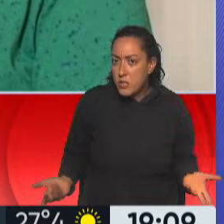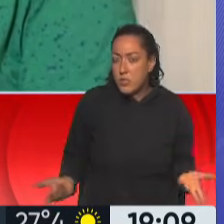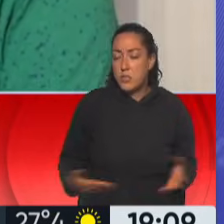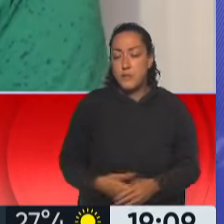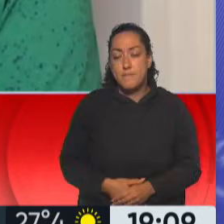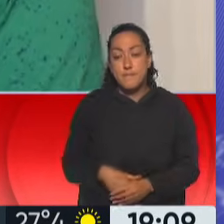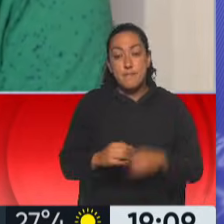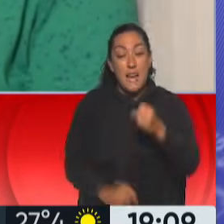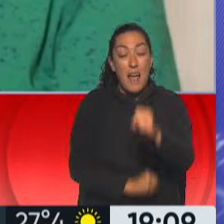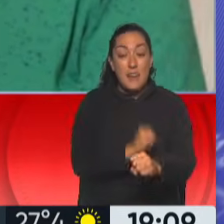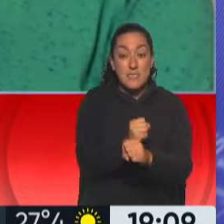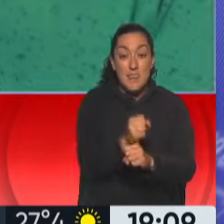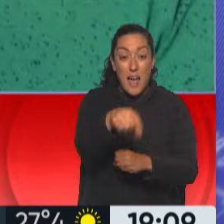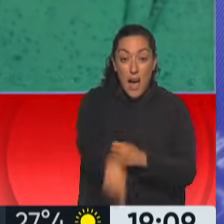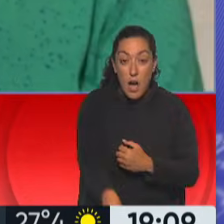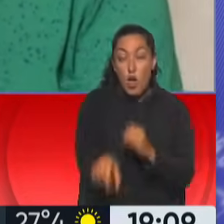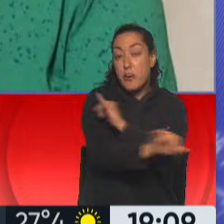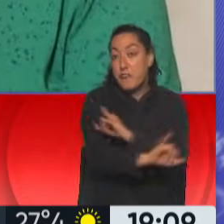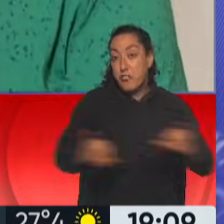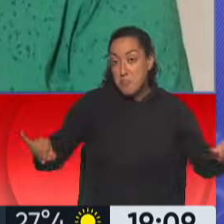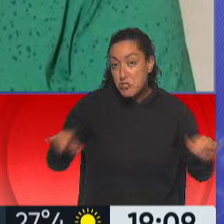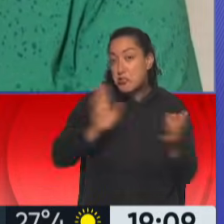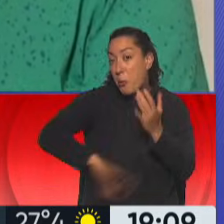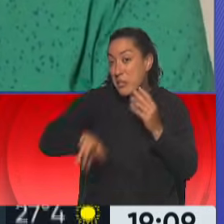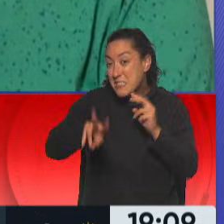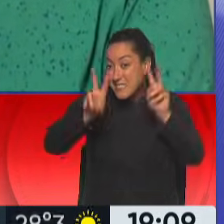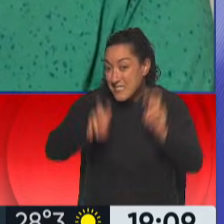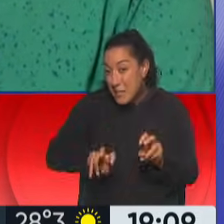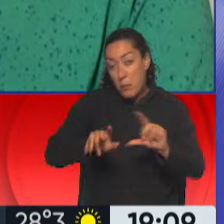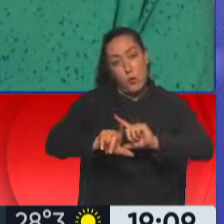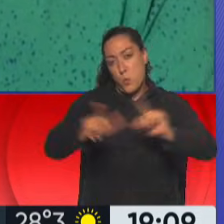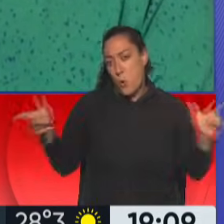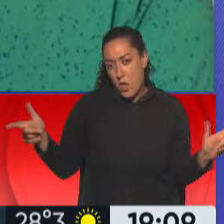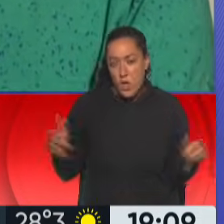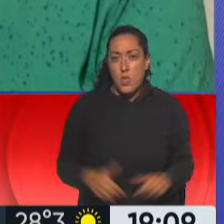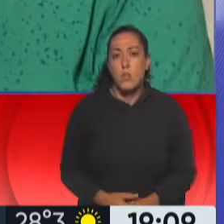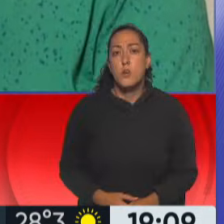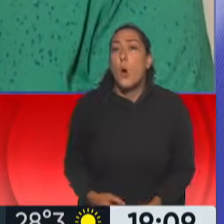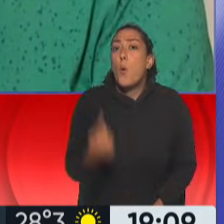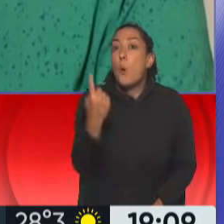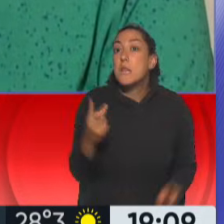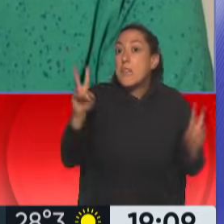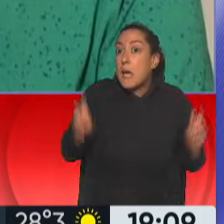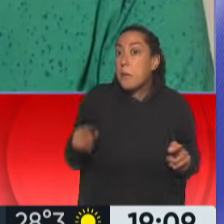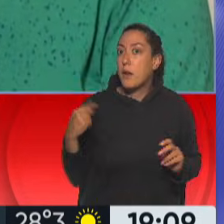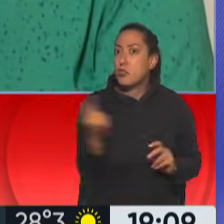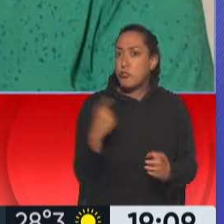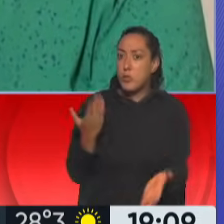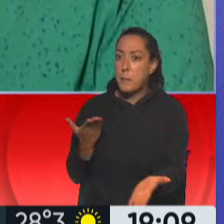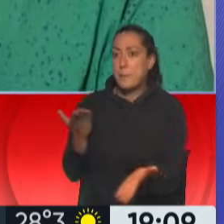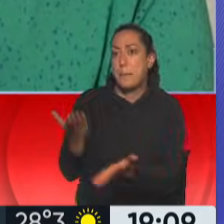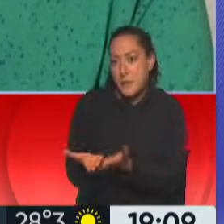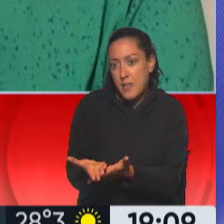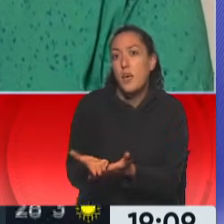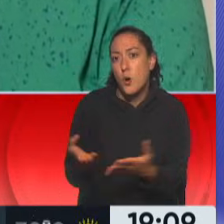No, por el momento no tenemos noticia. Precisamente una de las cosas que pedimos nosotros es por nuestros